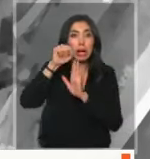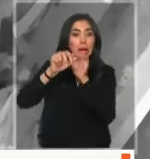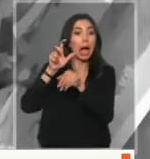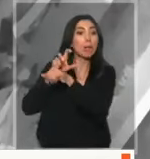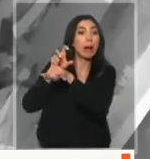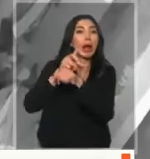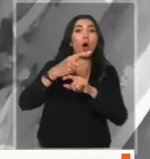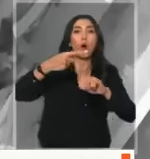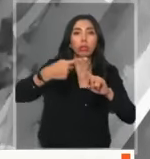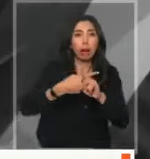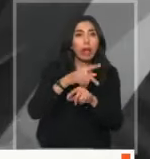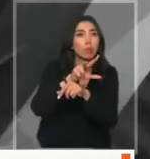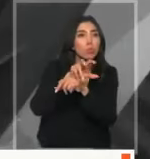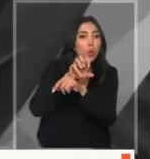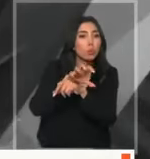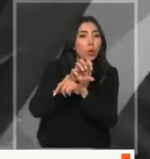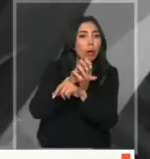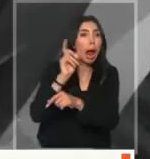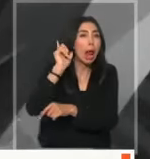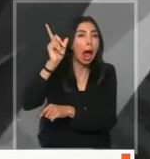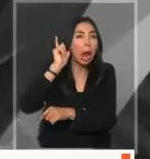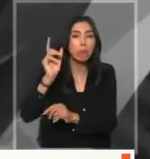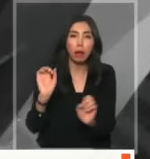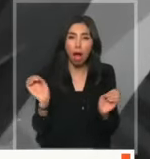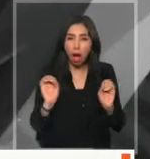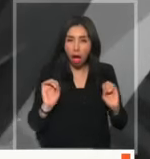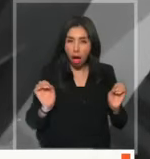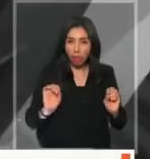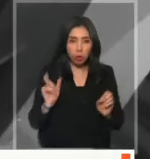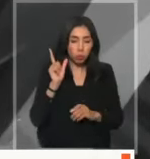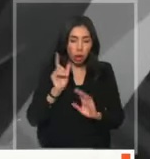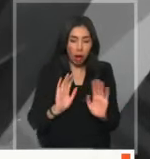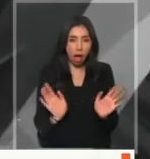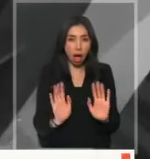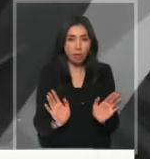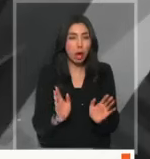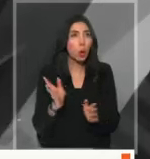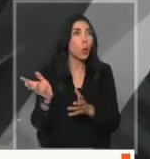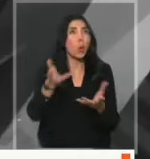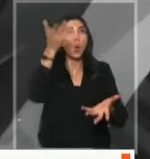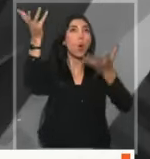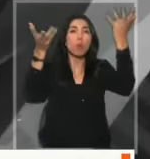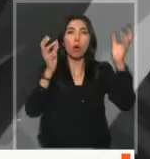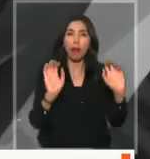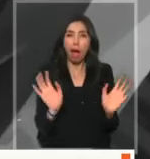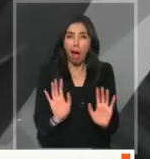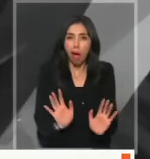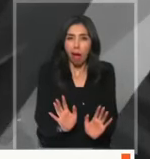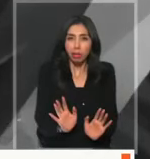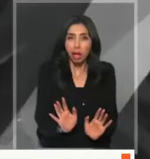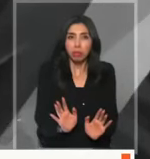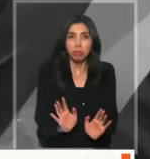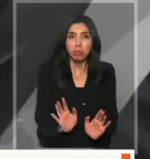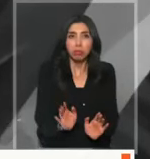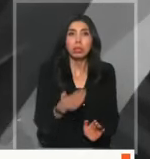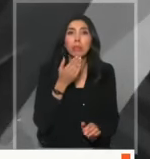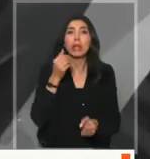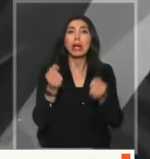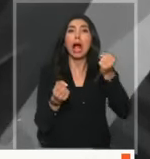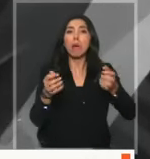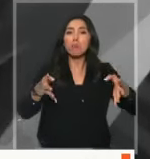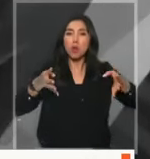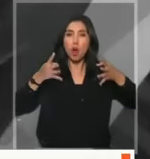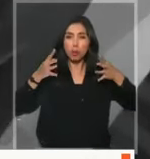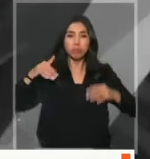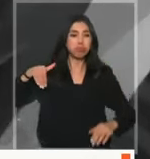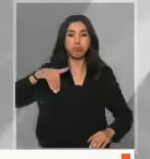los registraron y la alarma, nada, tampoco sonó. No tiró humo ni nada que los ahuyentara. Si hasta un camión trajeron para